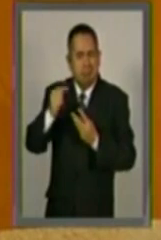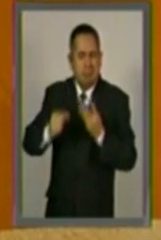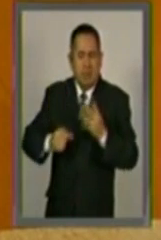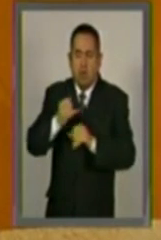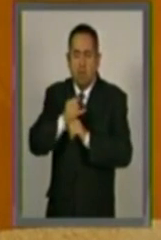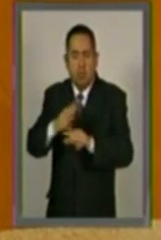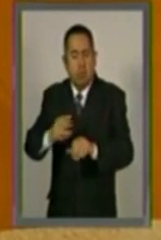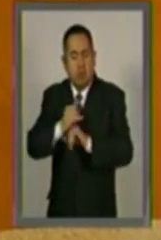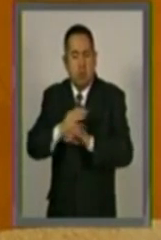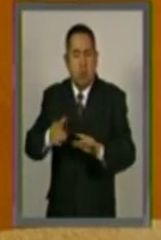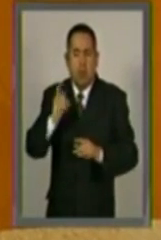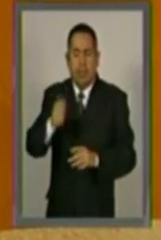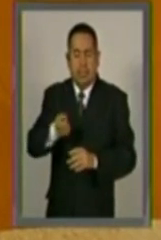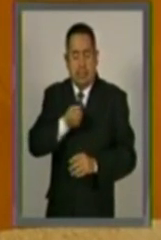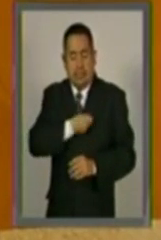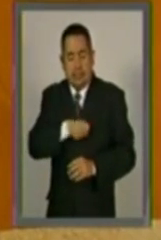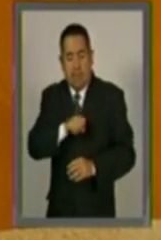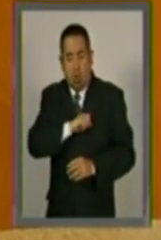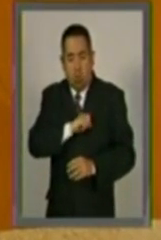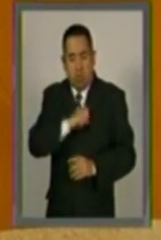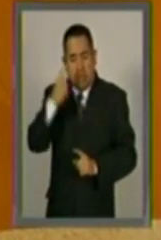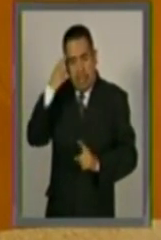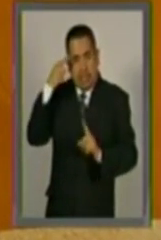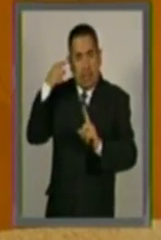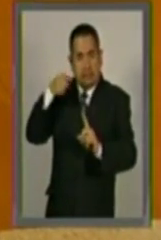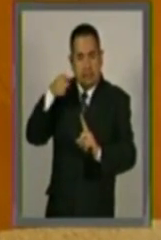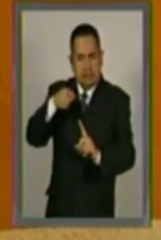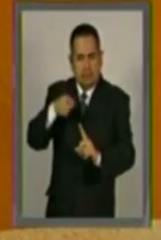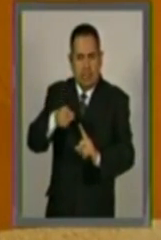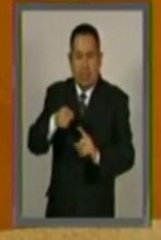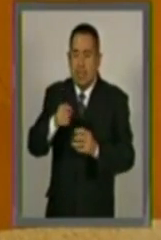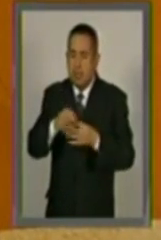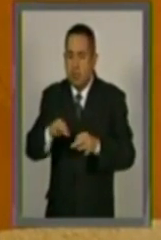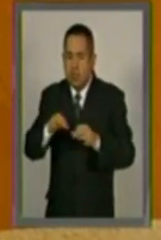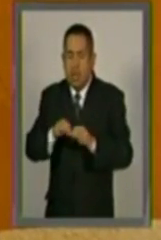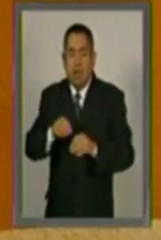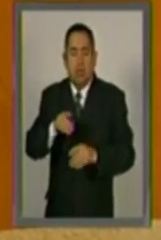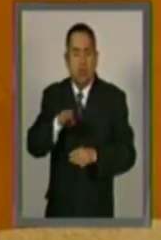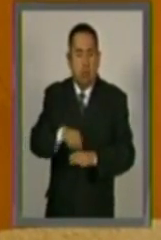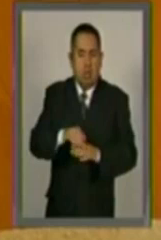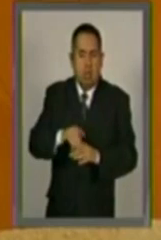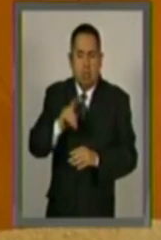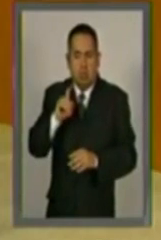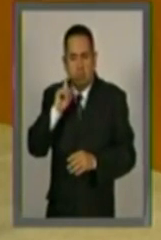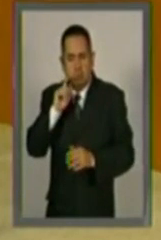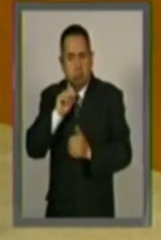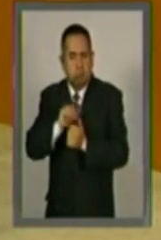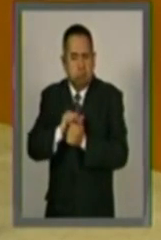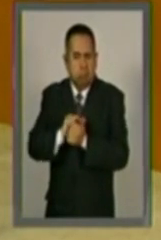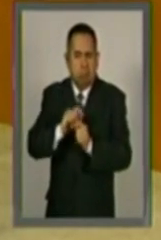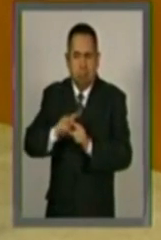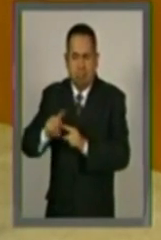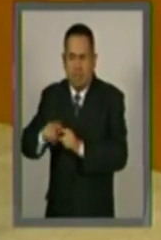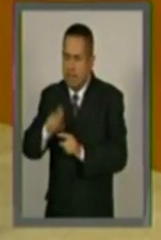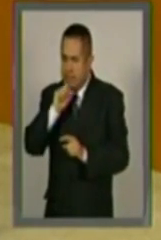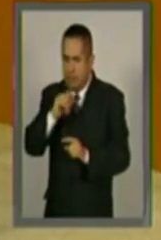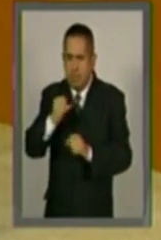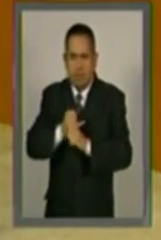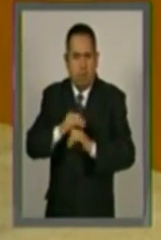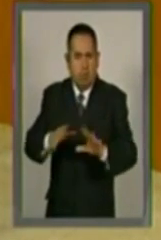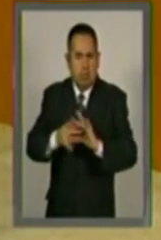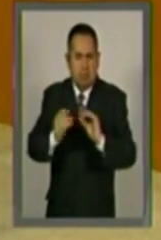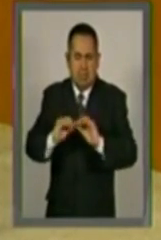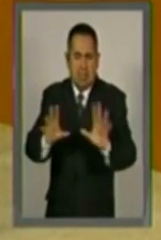relacionadas con la salud incluida la salud sexual y reproductiva por ello